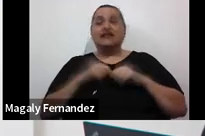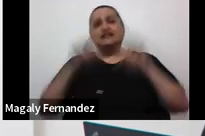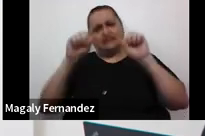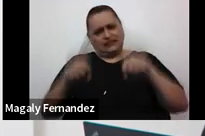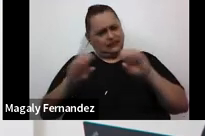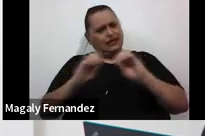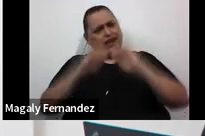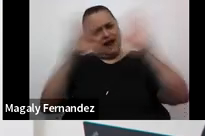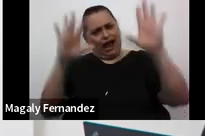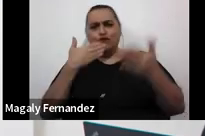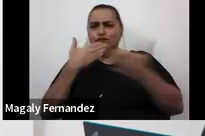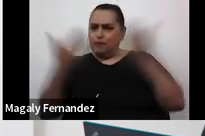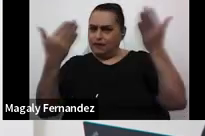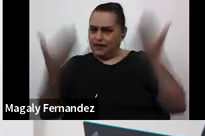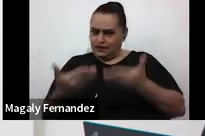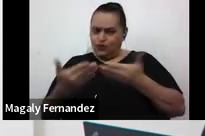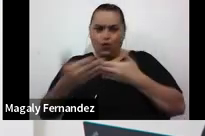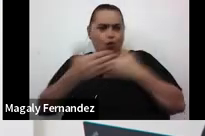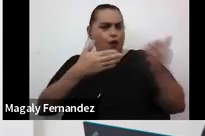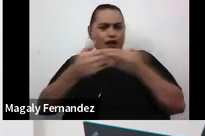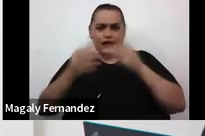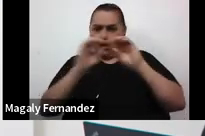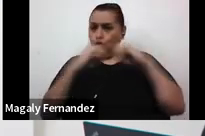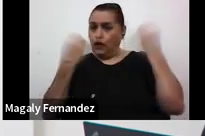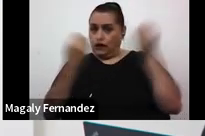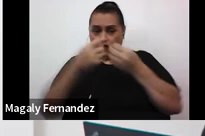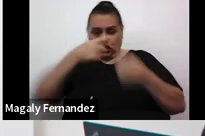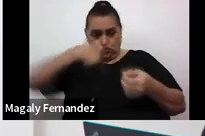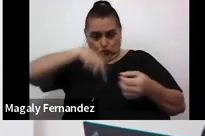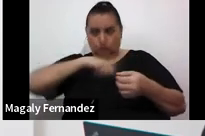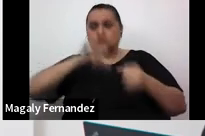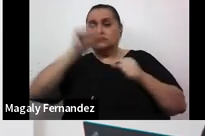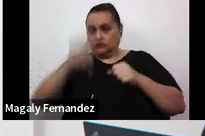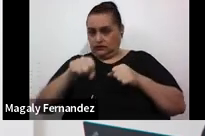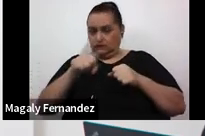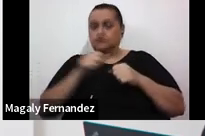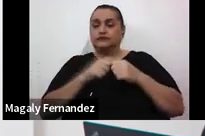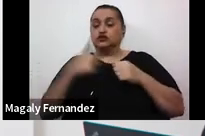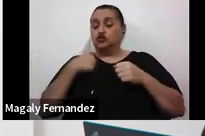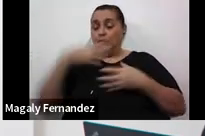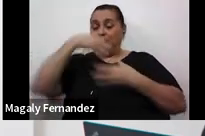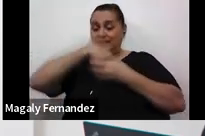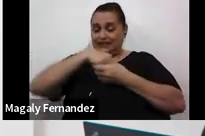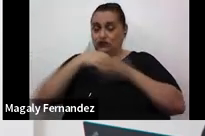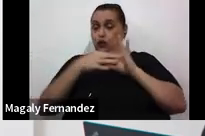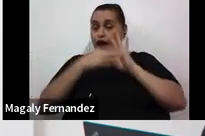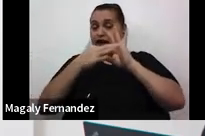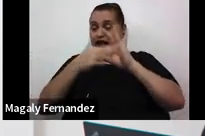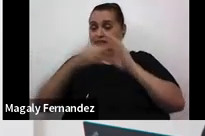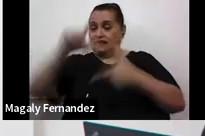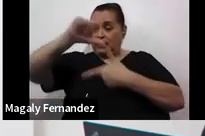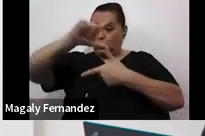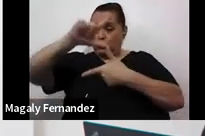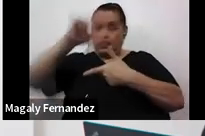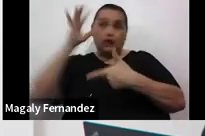que sí Bienvenido a cualquiera de nuestras organizaciones Bueno yo pertenezco a la alianza latinoamericana de